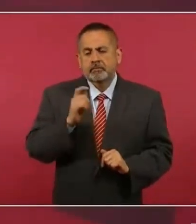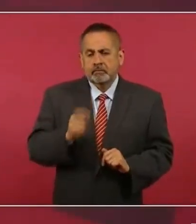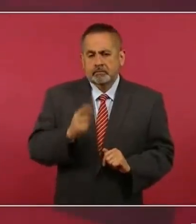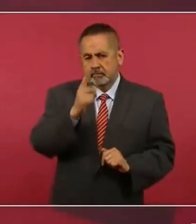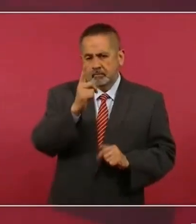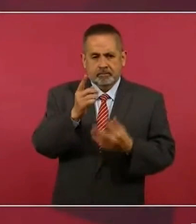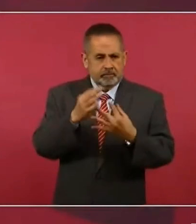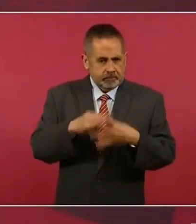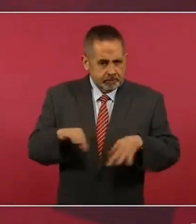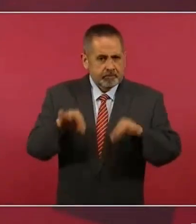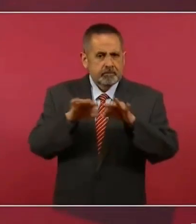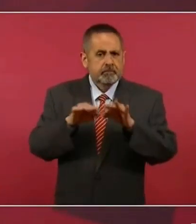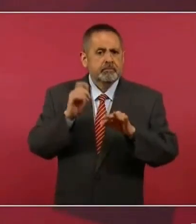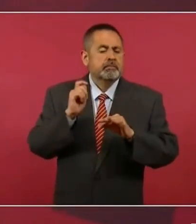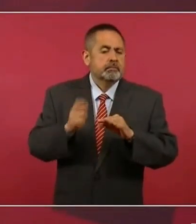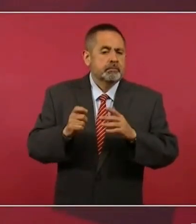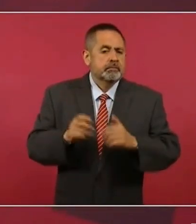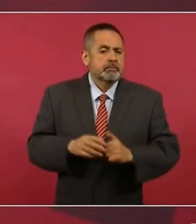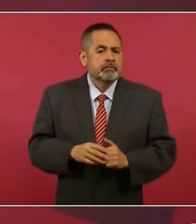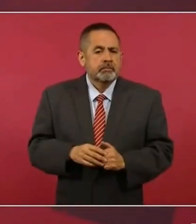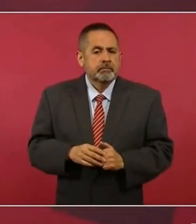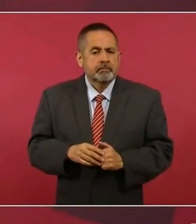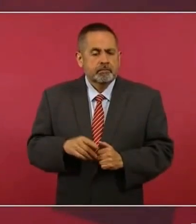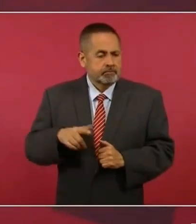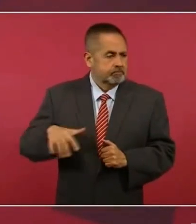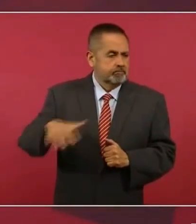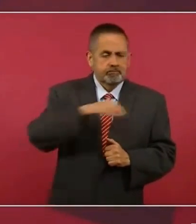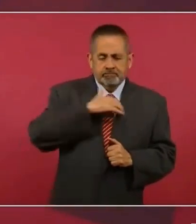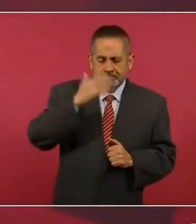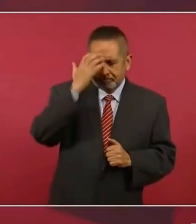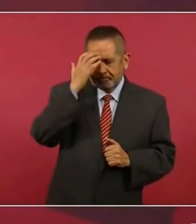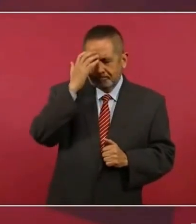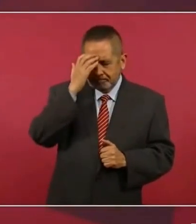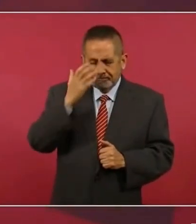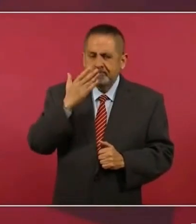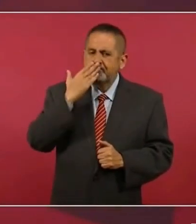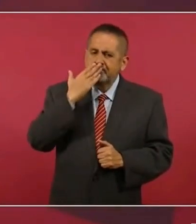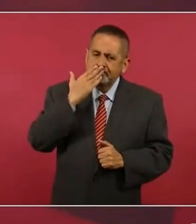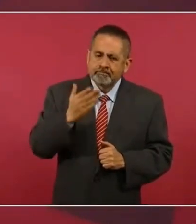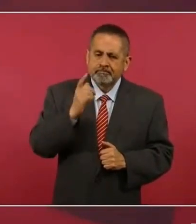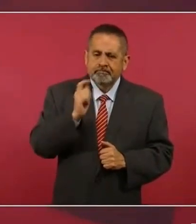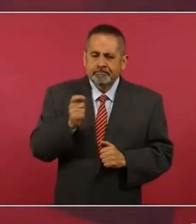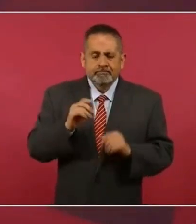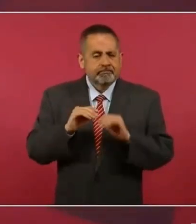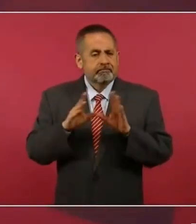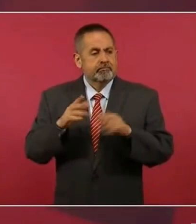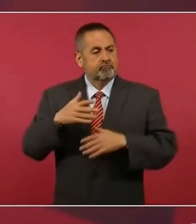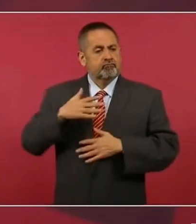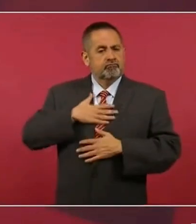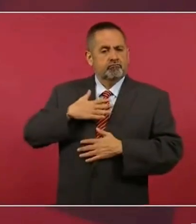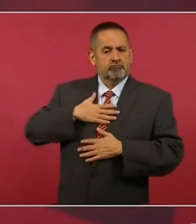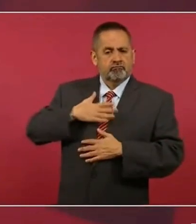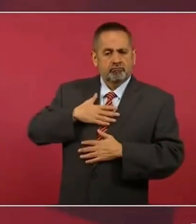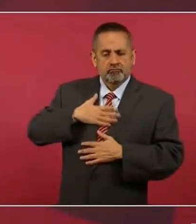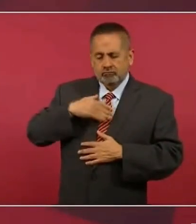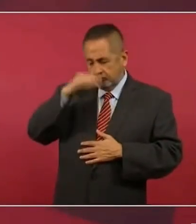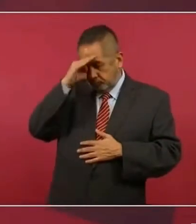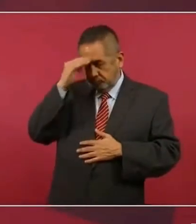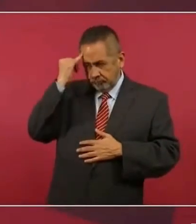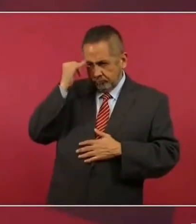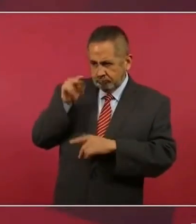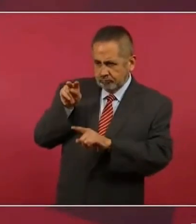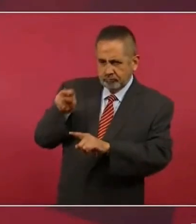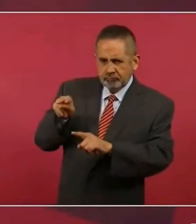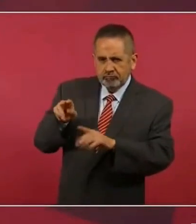importante que se conozca cuál es nuestra postura